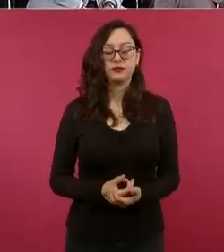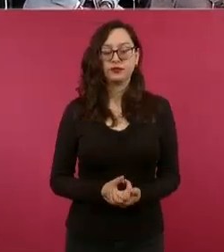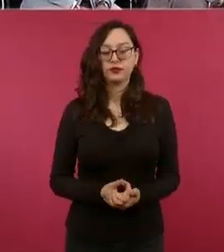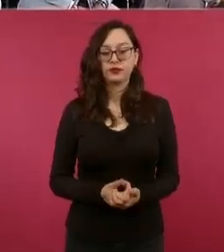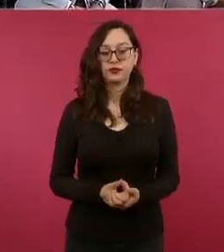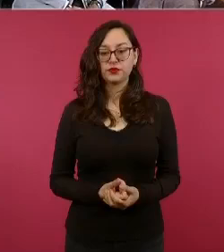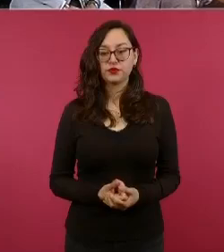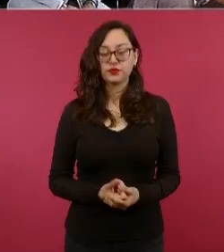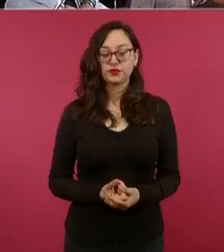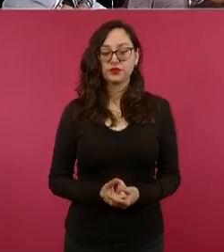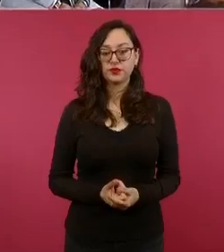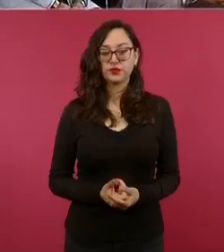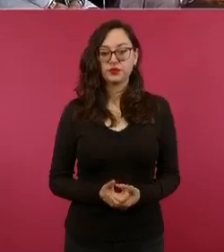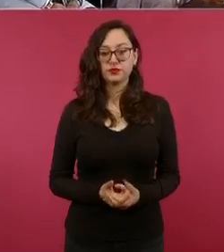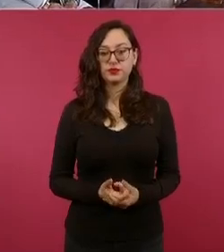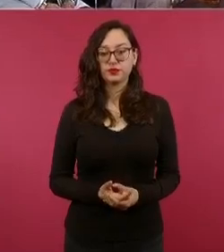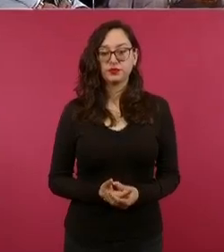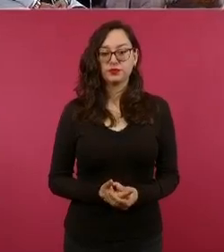como si